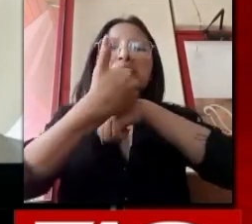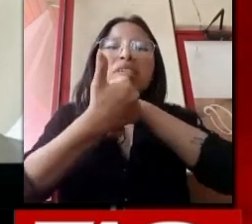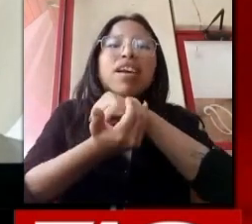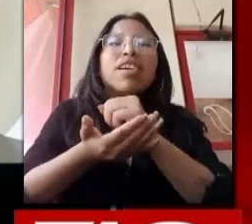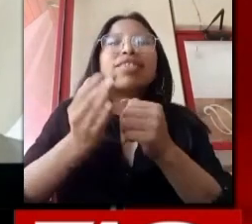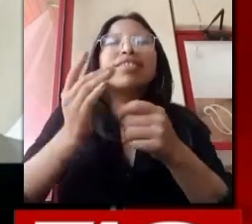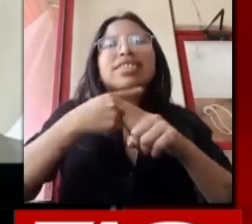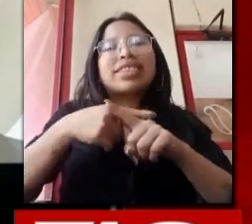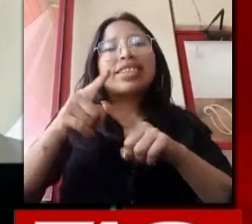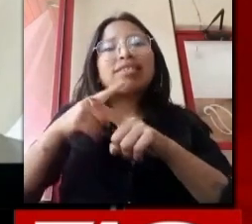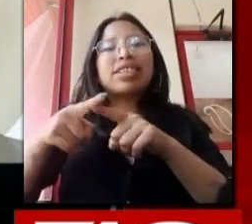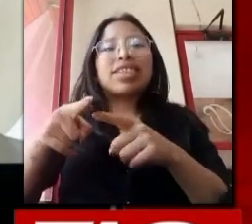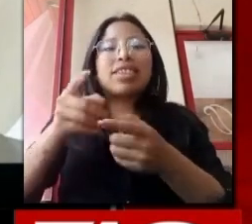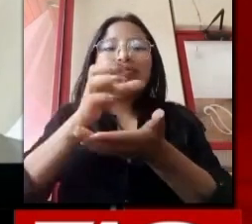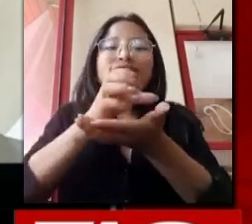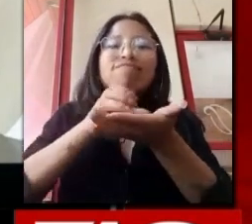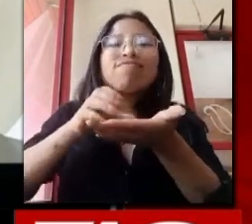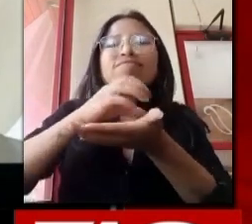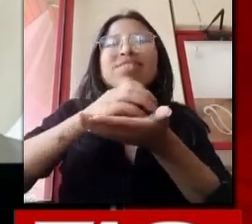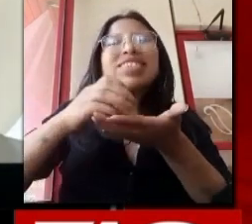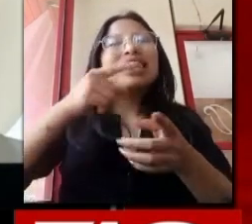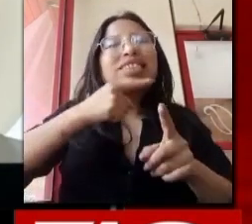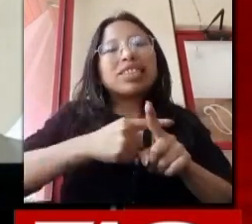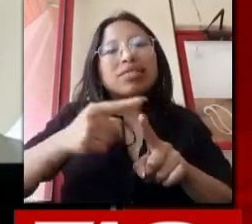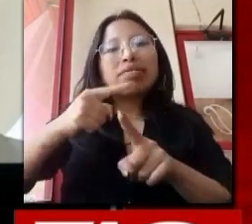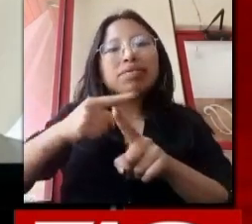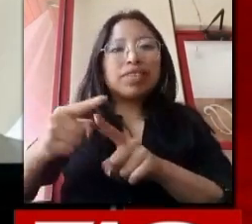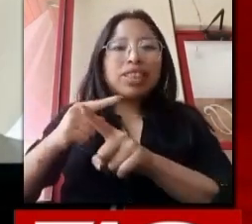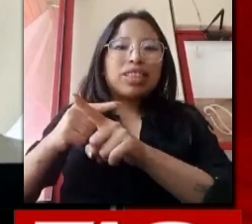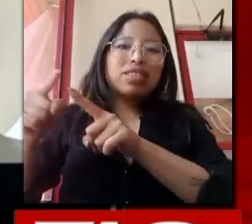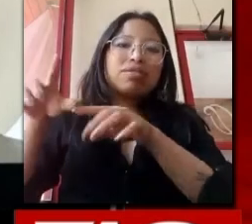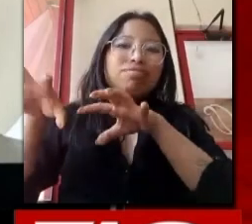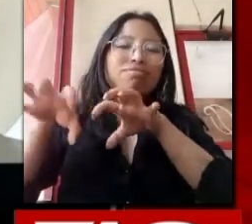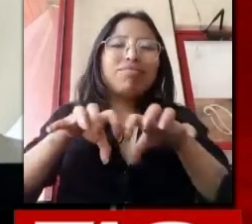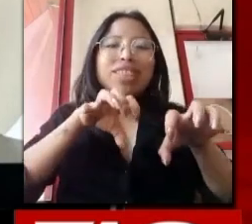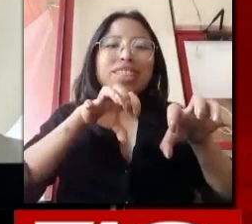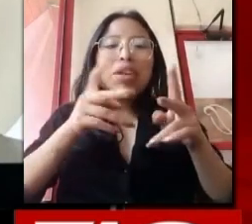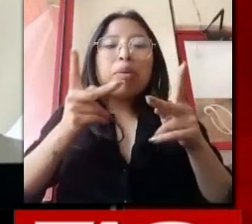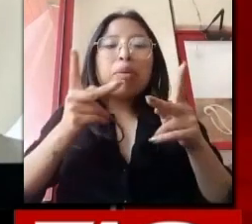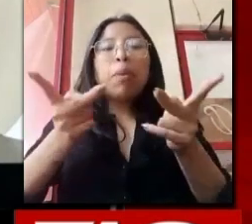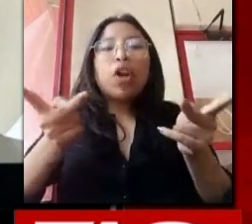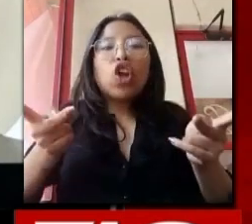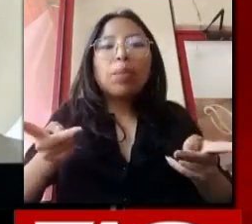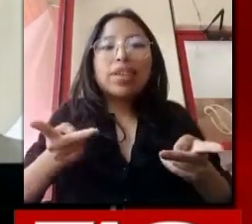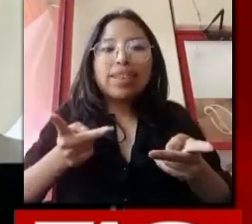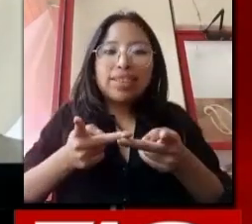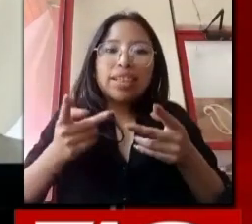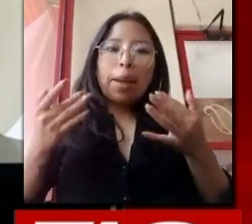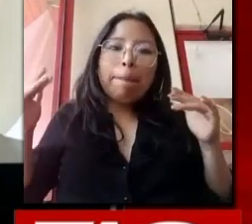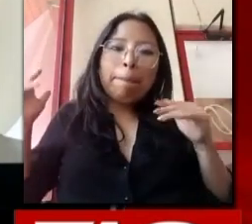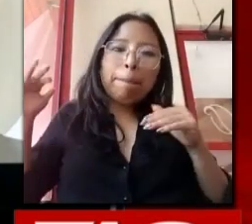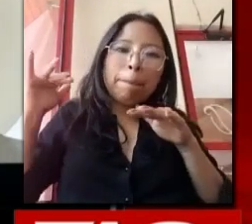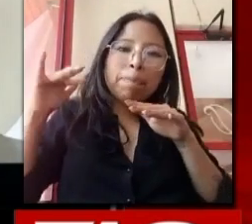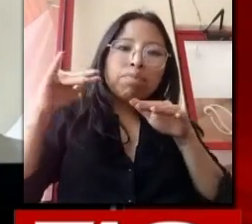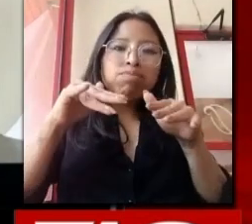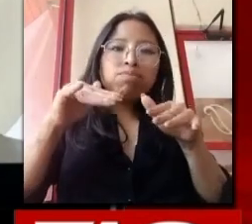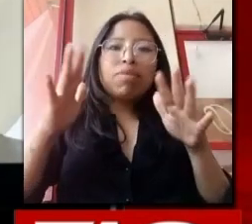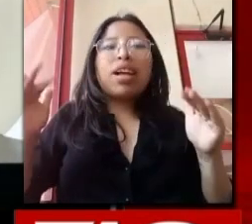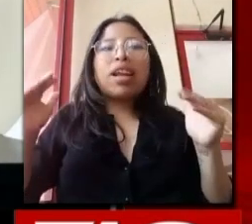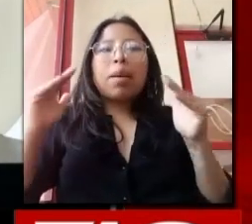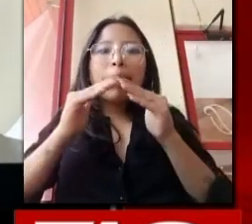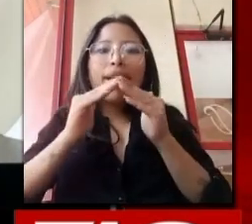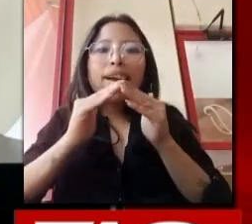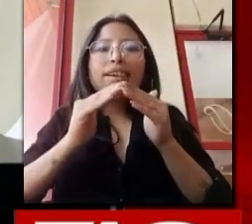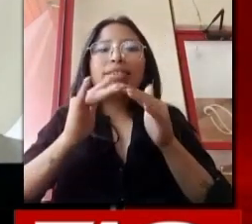las diferentes provincias, también de la Ciudad del Alto, de la Ciudad de La Paz, donde van a exponer sus productos y también más